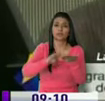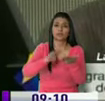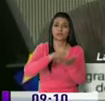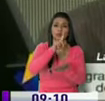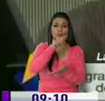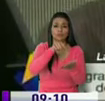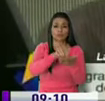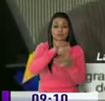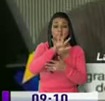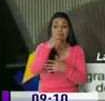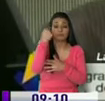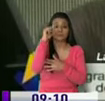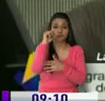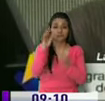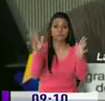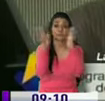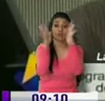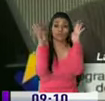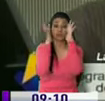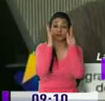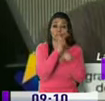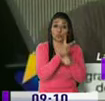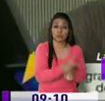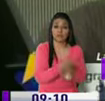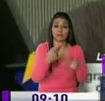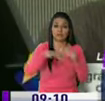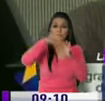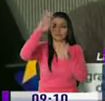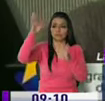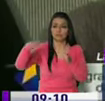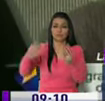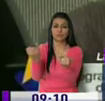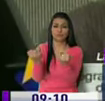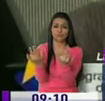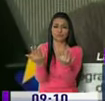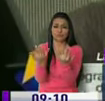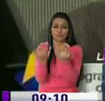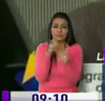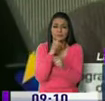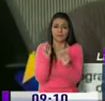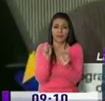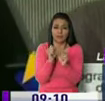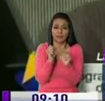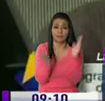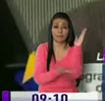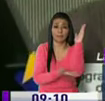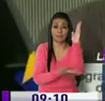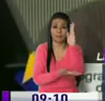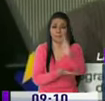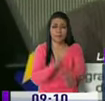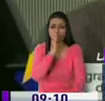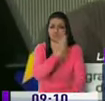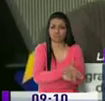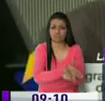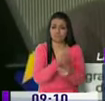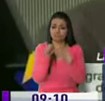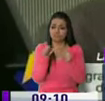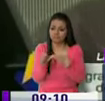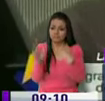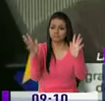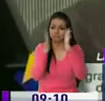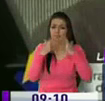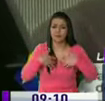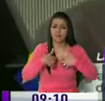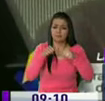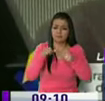1.5 millones de bosques nativos y páramos. Así hemos logrado disminuir la deforestación, conservar la biodiversidad, reducir